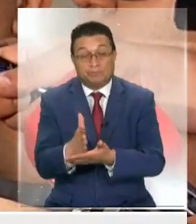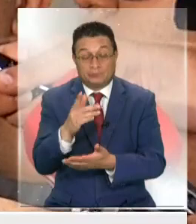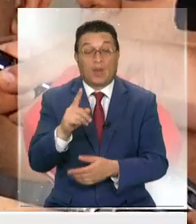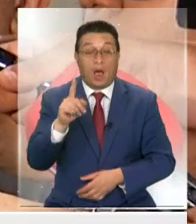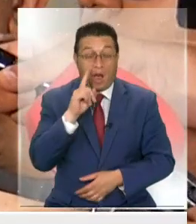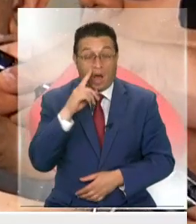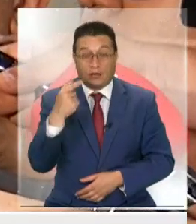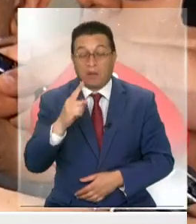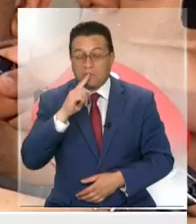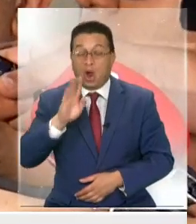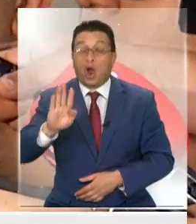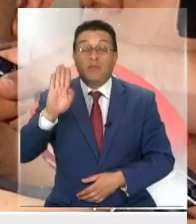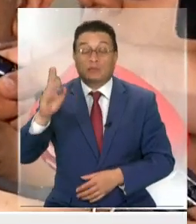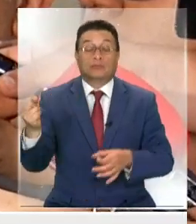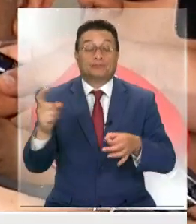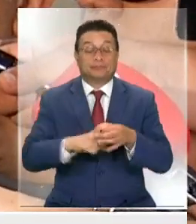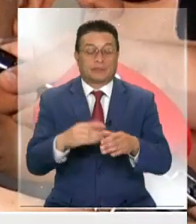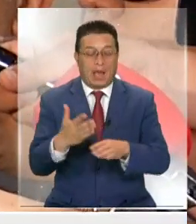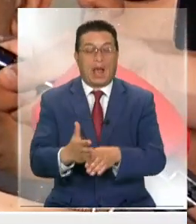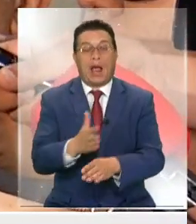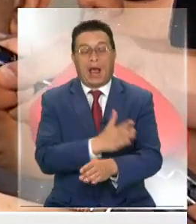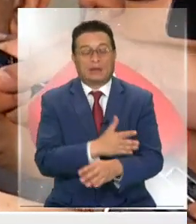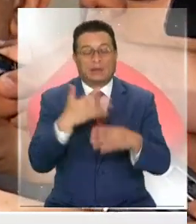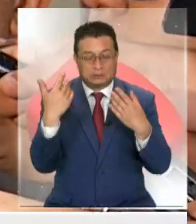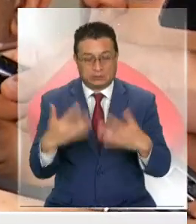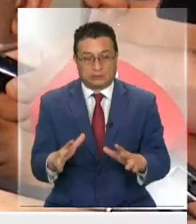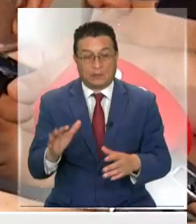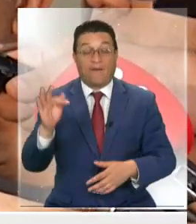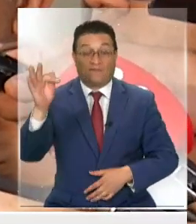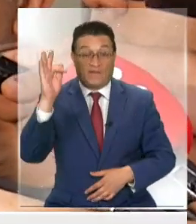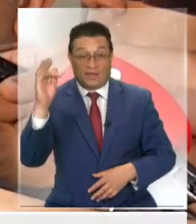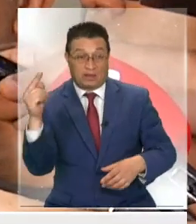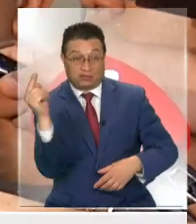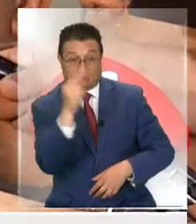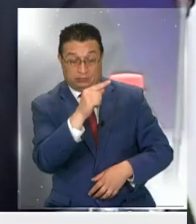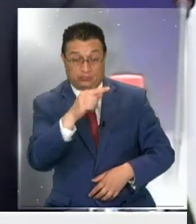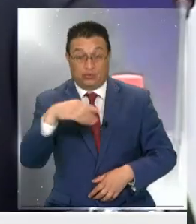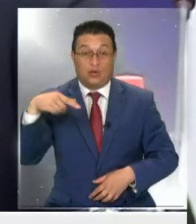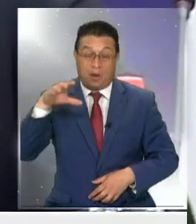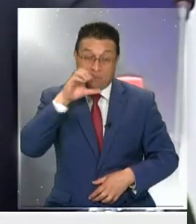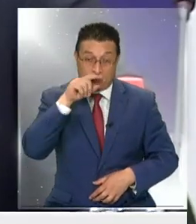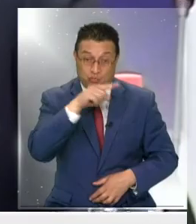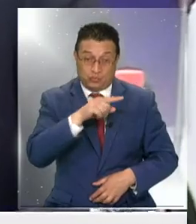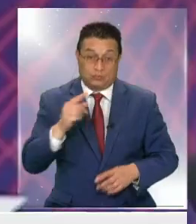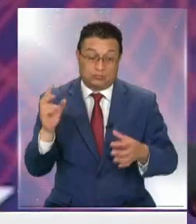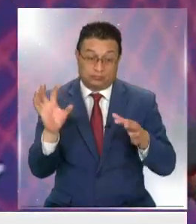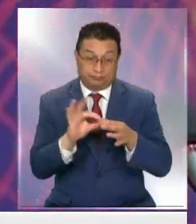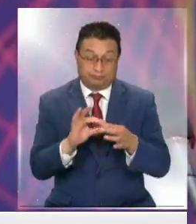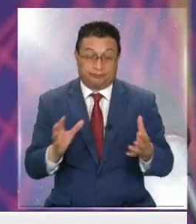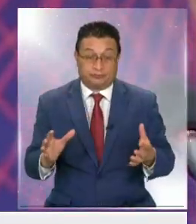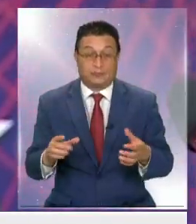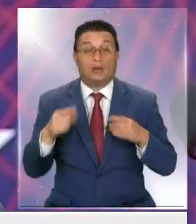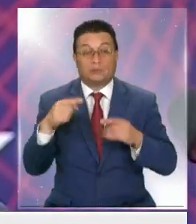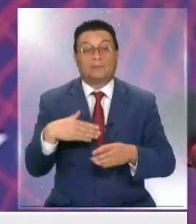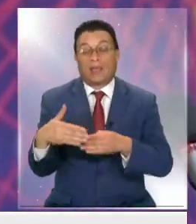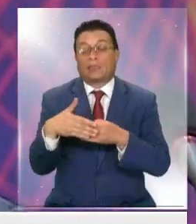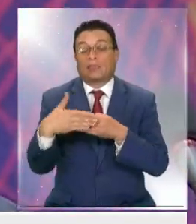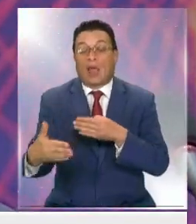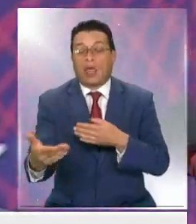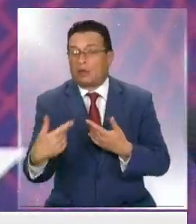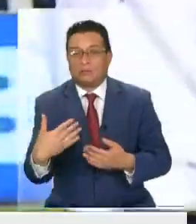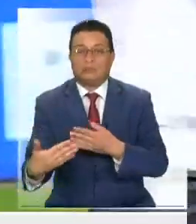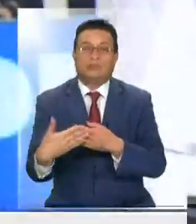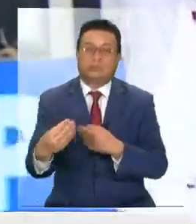Aquí habían compromisos tomados con antelación, con una federación de Sudamérica. Moreno criticó la tardanza de la